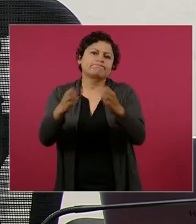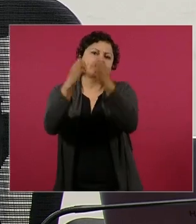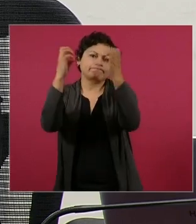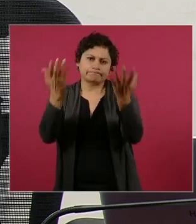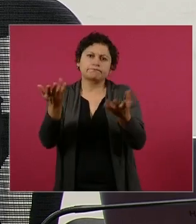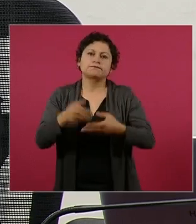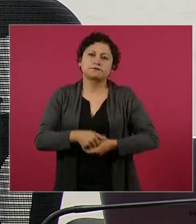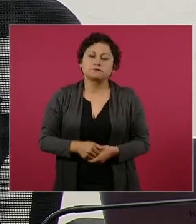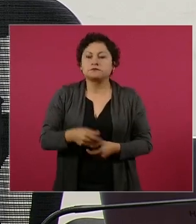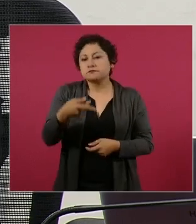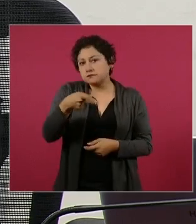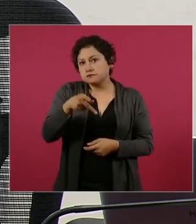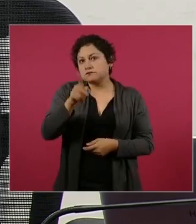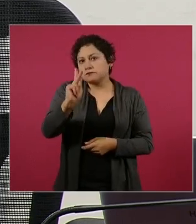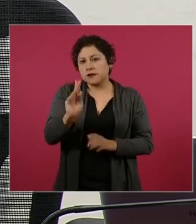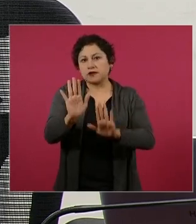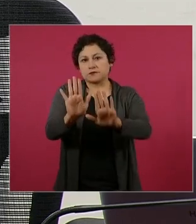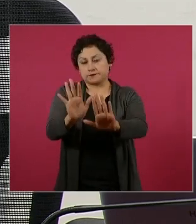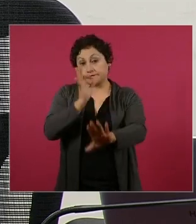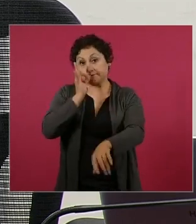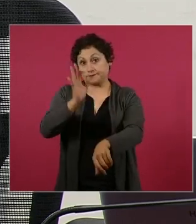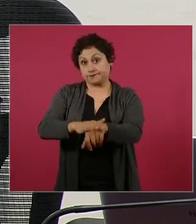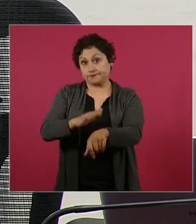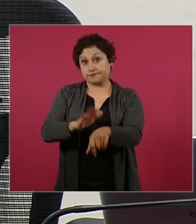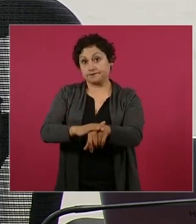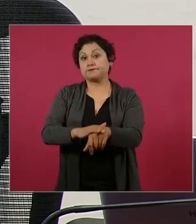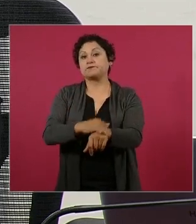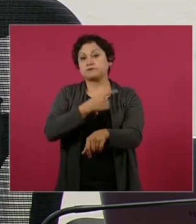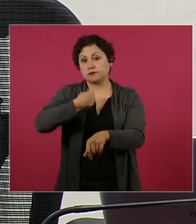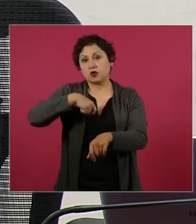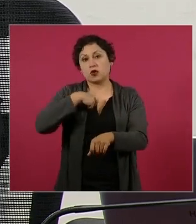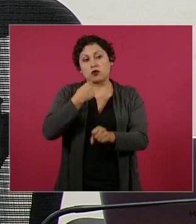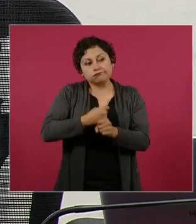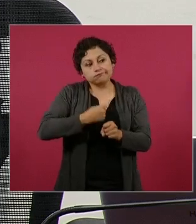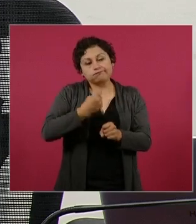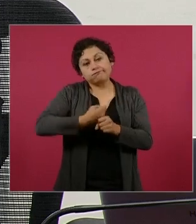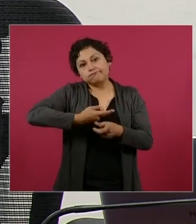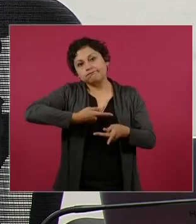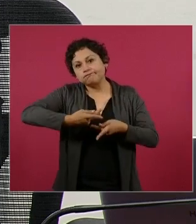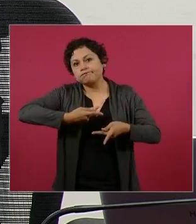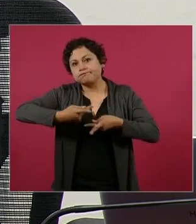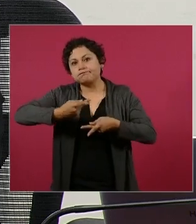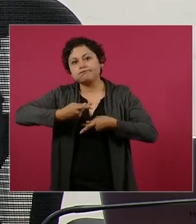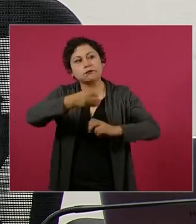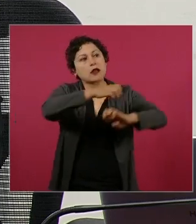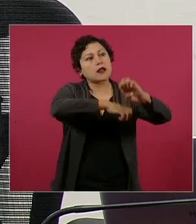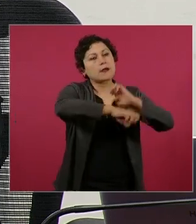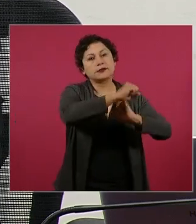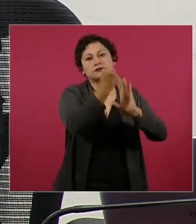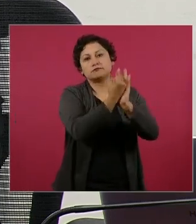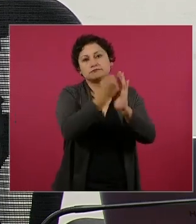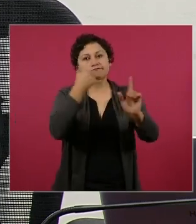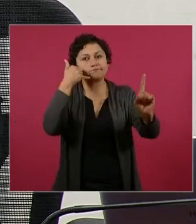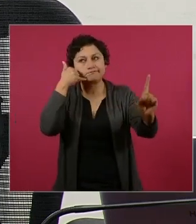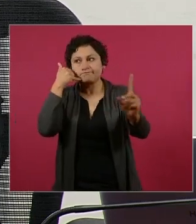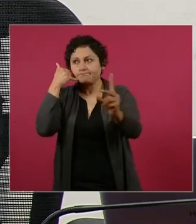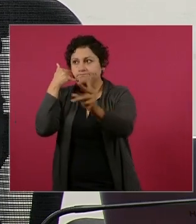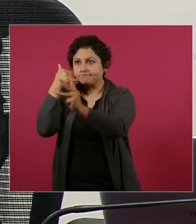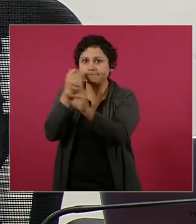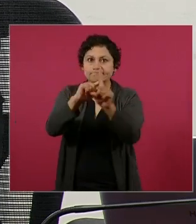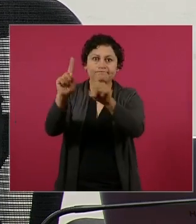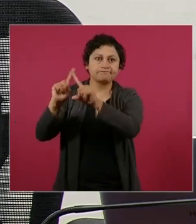repito, vamos a tener la garantía, hemos estado haciendo pruebas constantes con todas las telefonías. El 19 de agosto